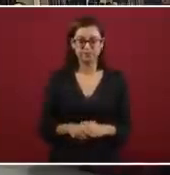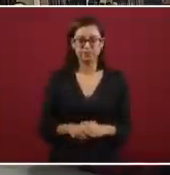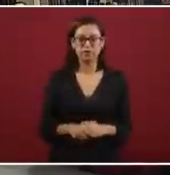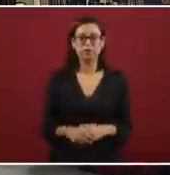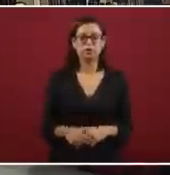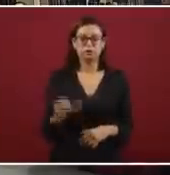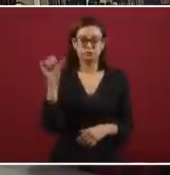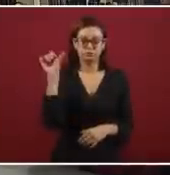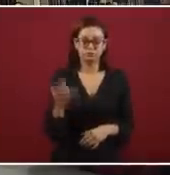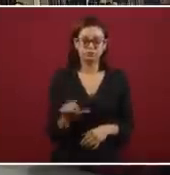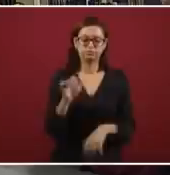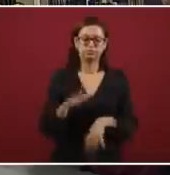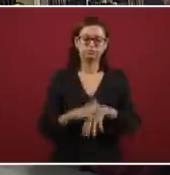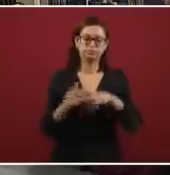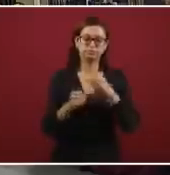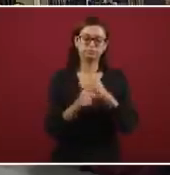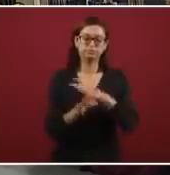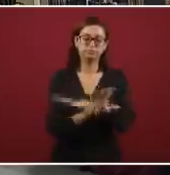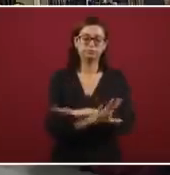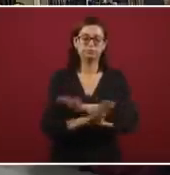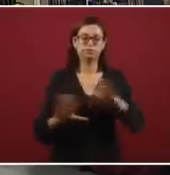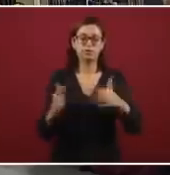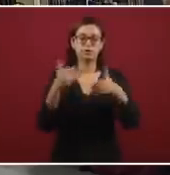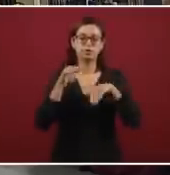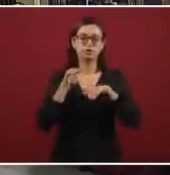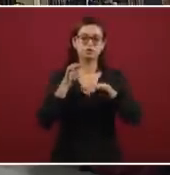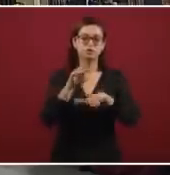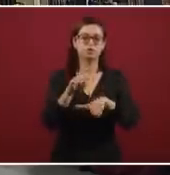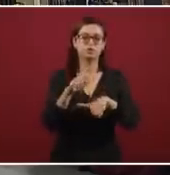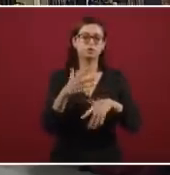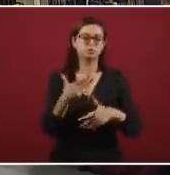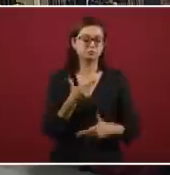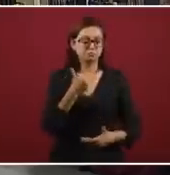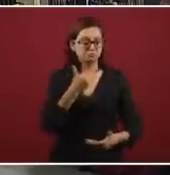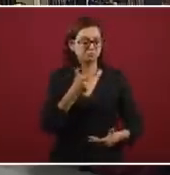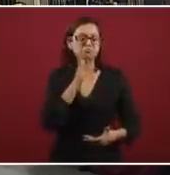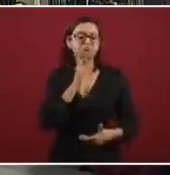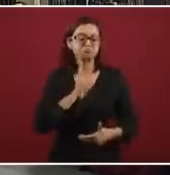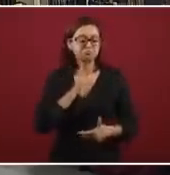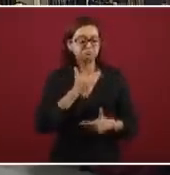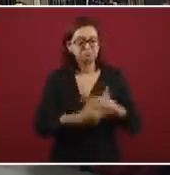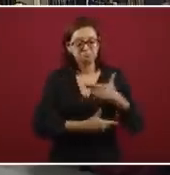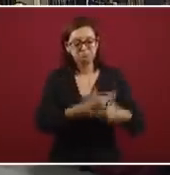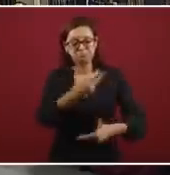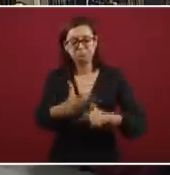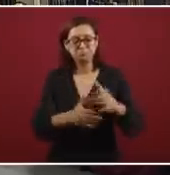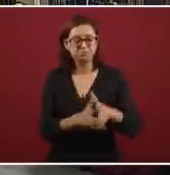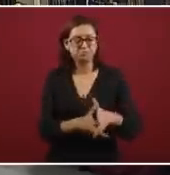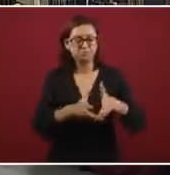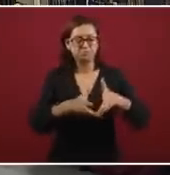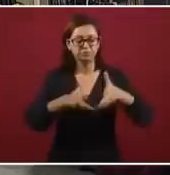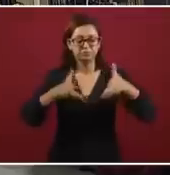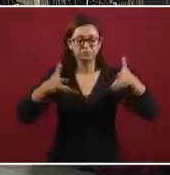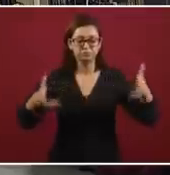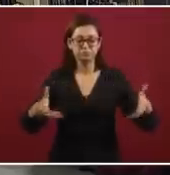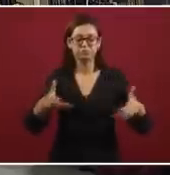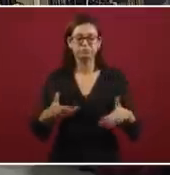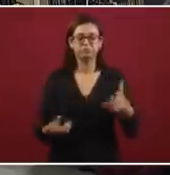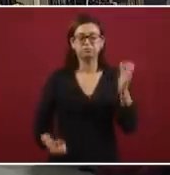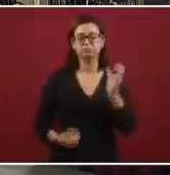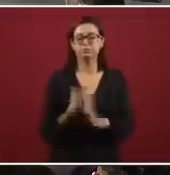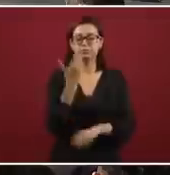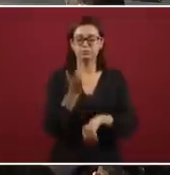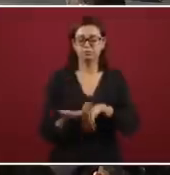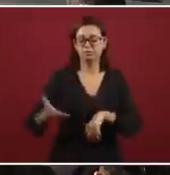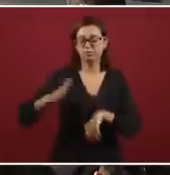comentar con ustedes, a informarles acerca del comportamiento de la producción en esta administración, en lo que